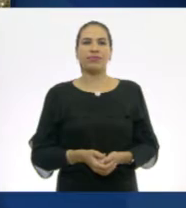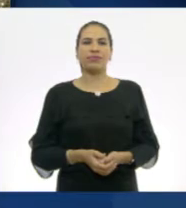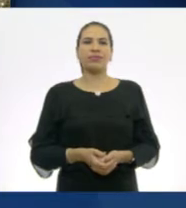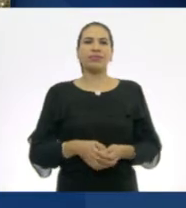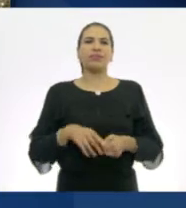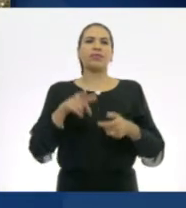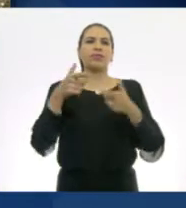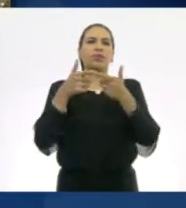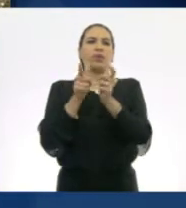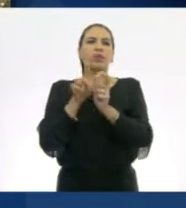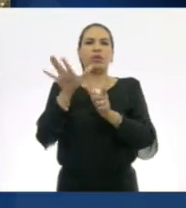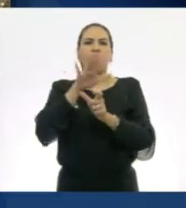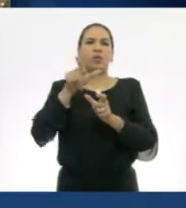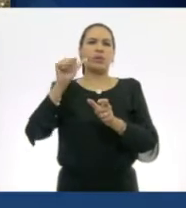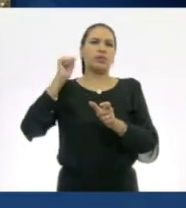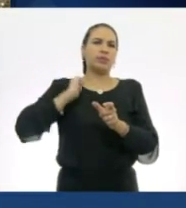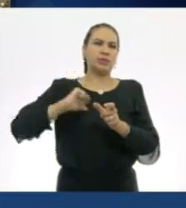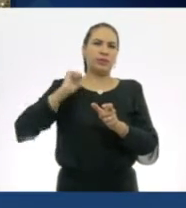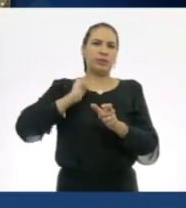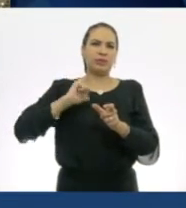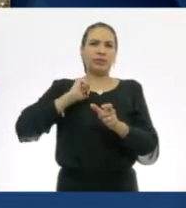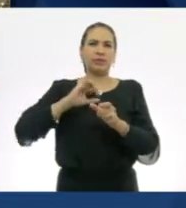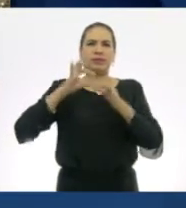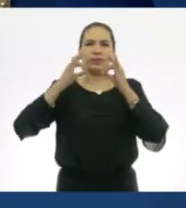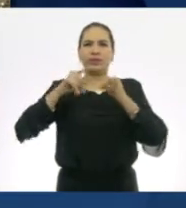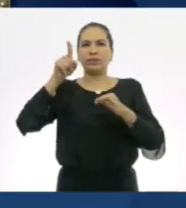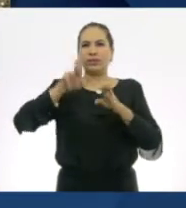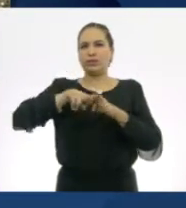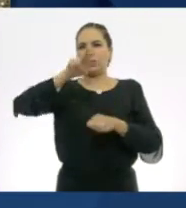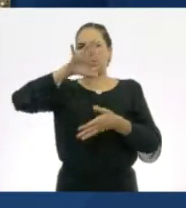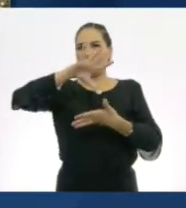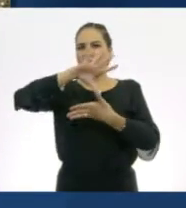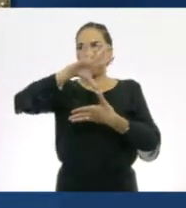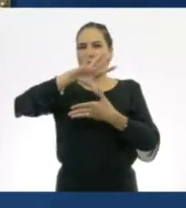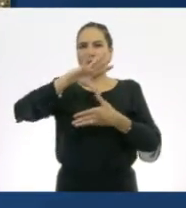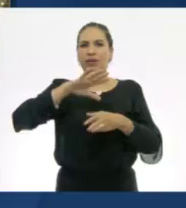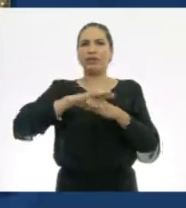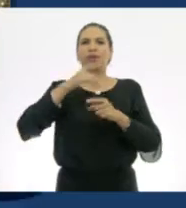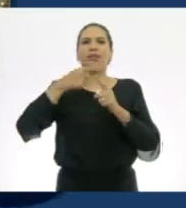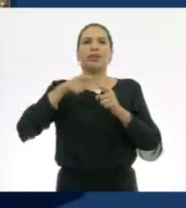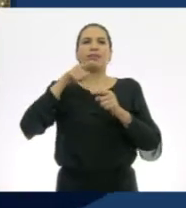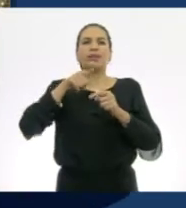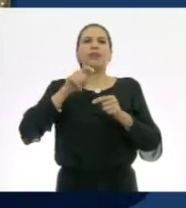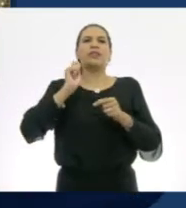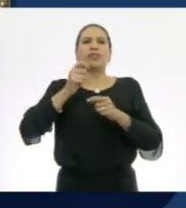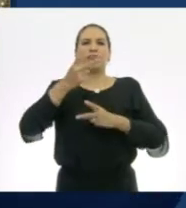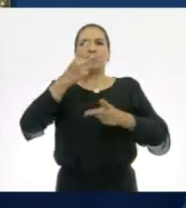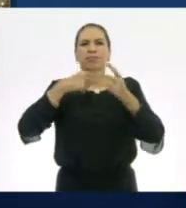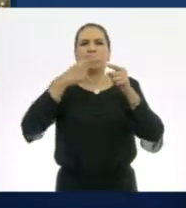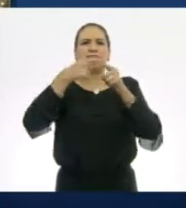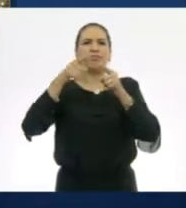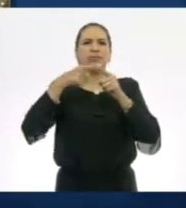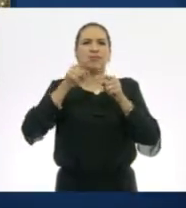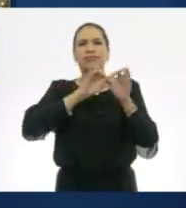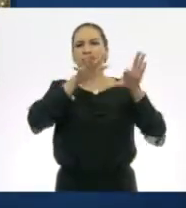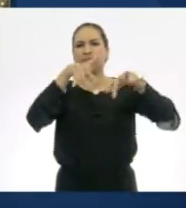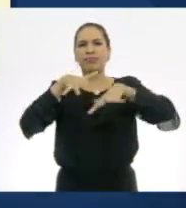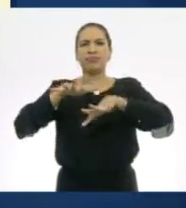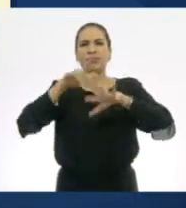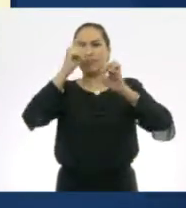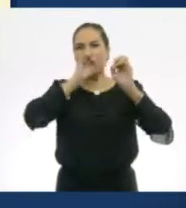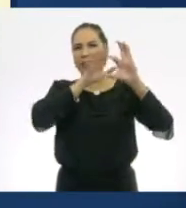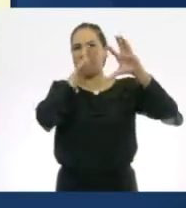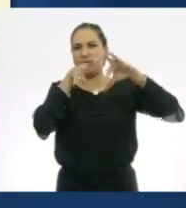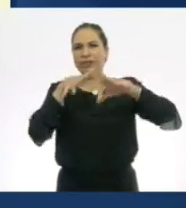Pertenecientes a una familia muy antigua, originaria de Norteamérica, los gonfoterios siguieron diversas rutas de